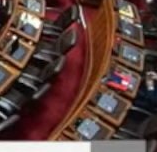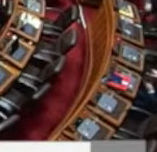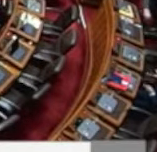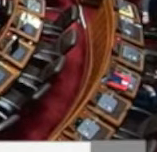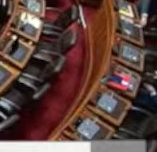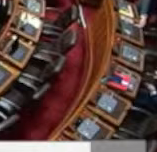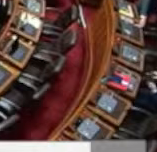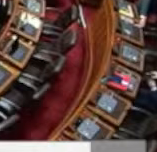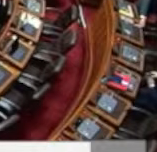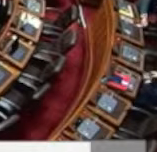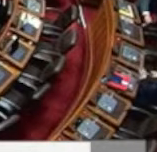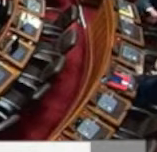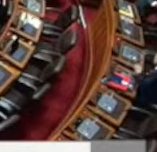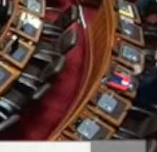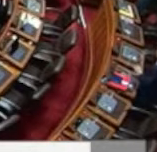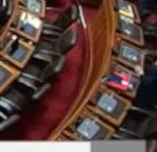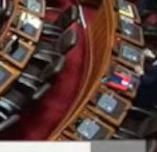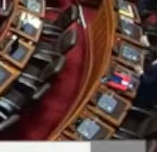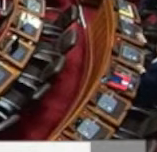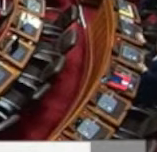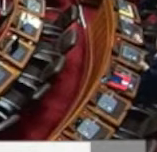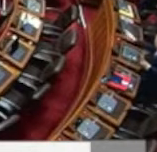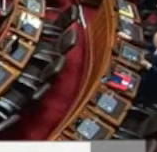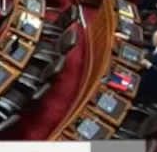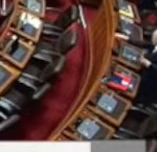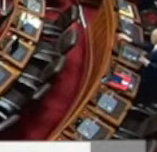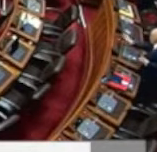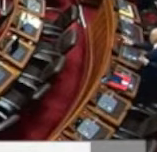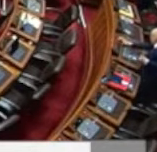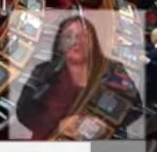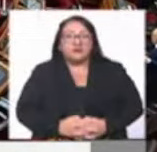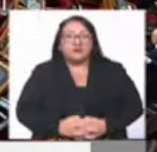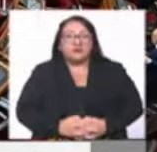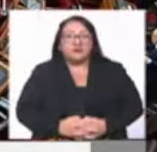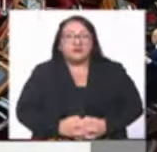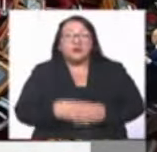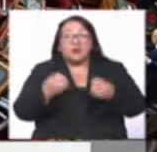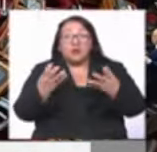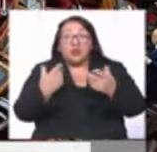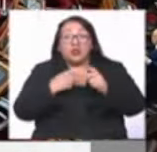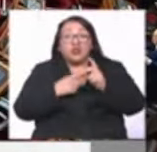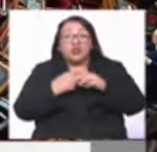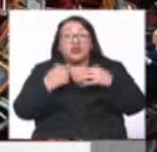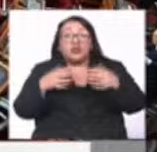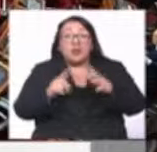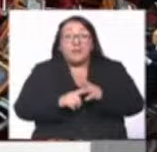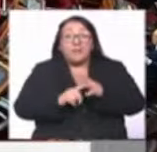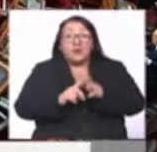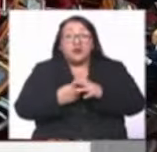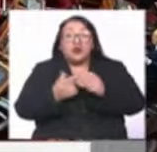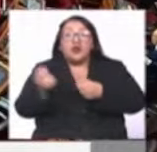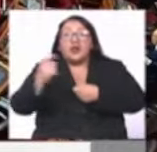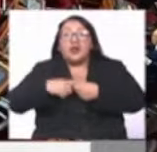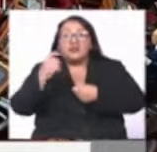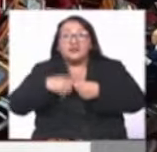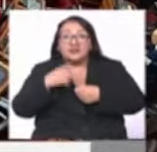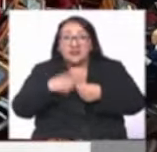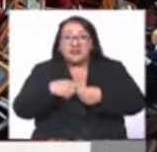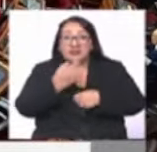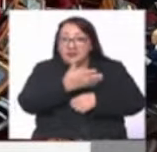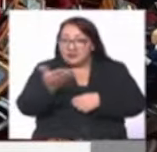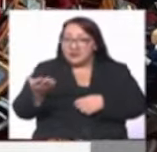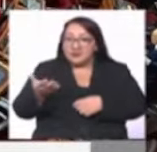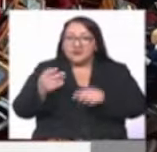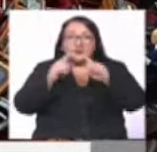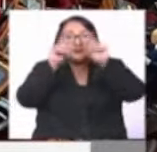lista muy bien Helen entonces de esta manera se ha dado inicio al registro de la asistencia en el